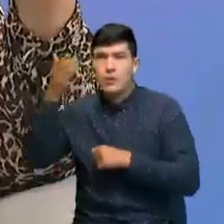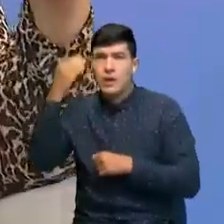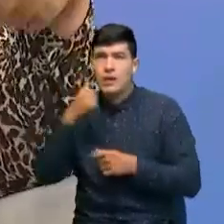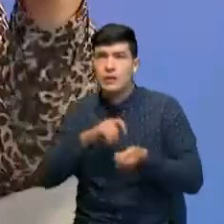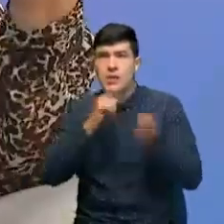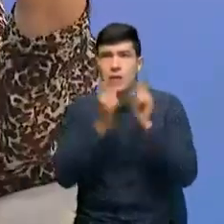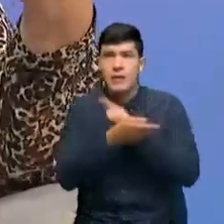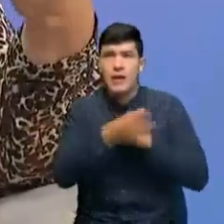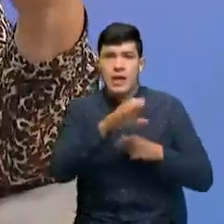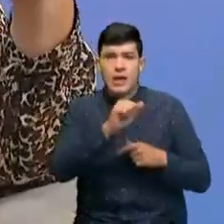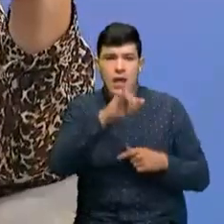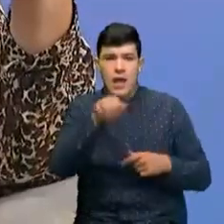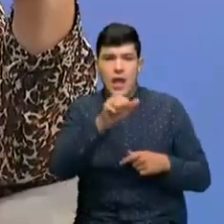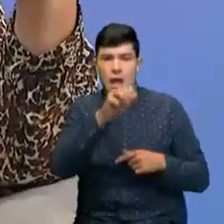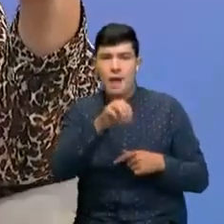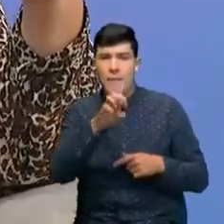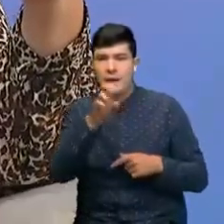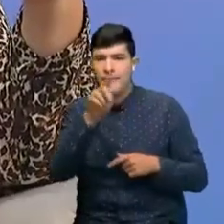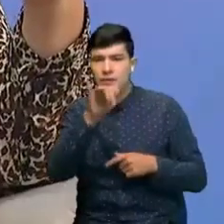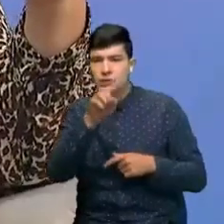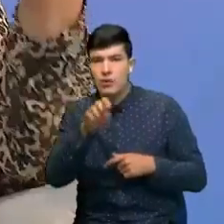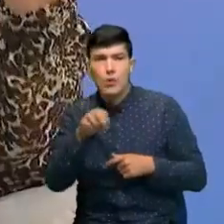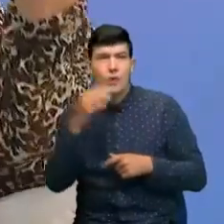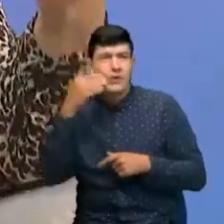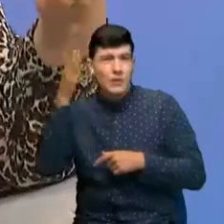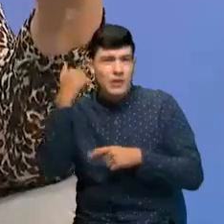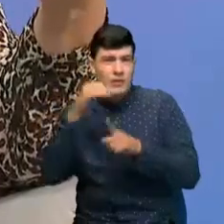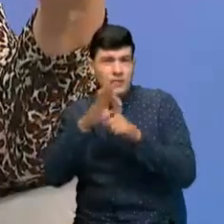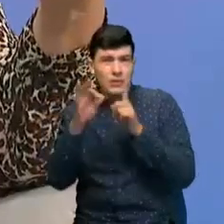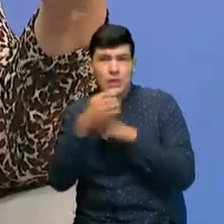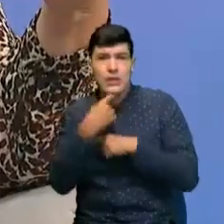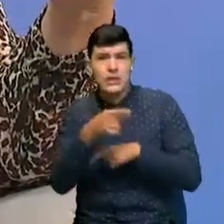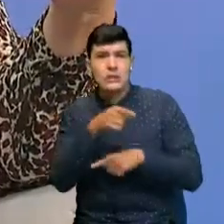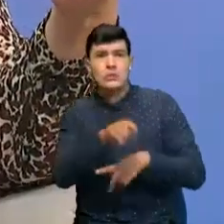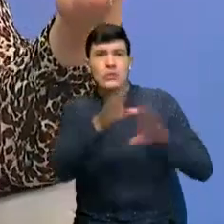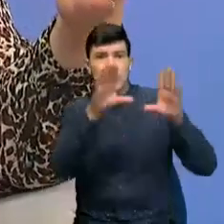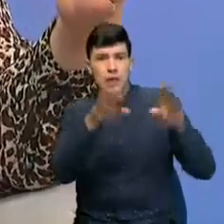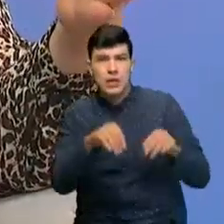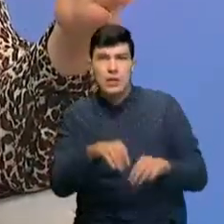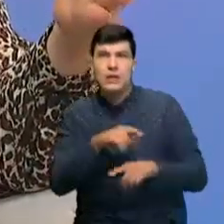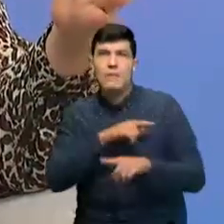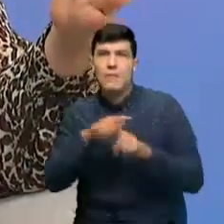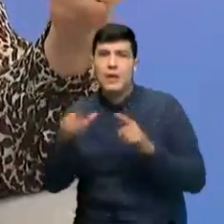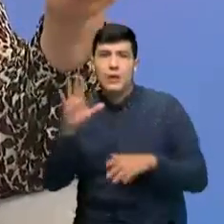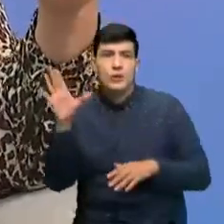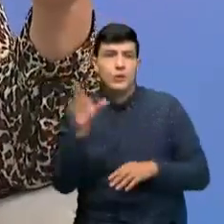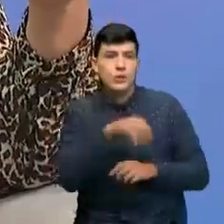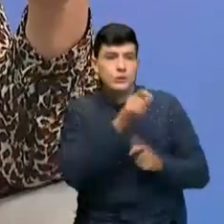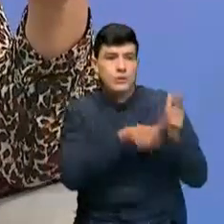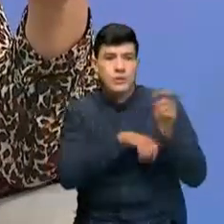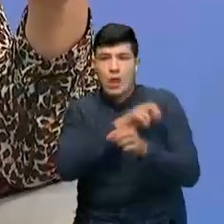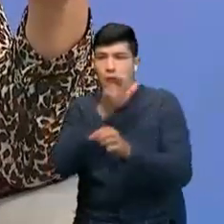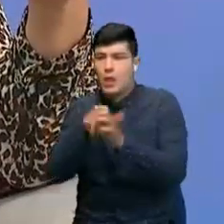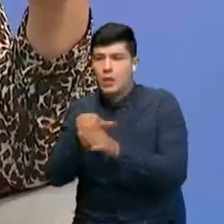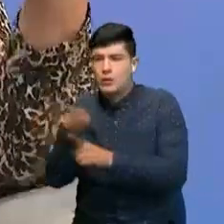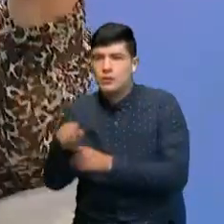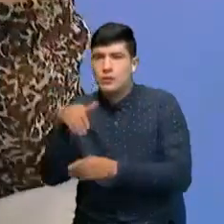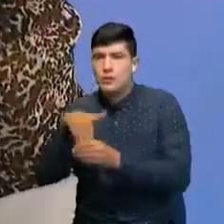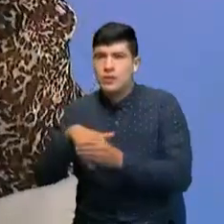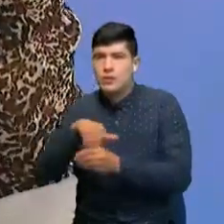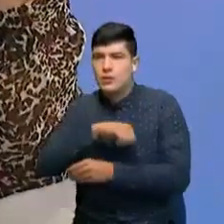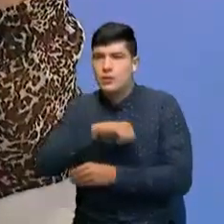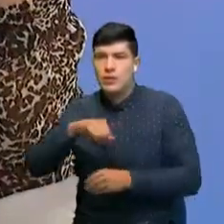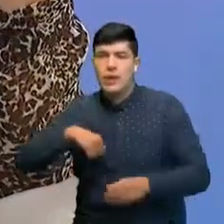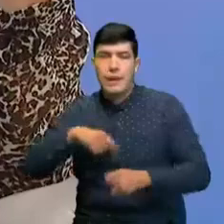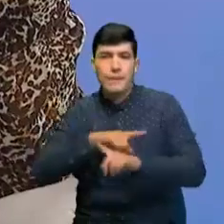de previsión y cuando estaba el Seguro Social, ¿sí?, que decían que también se iba a acabar, cogieron todos y afiliaron al fondo privado.